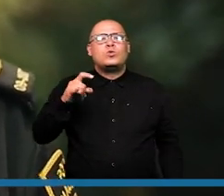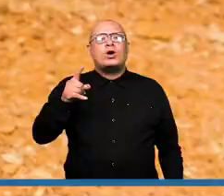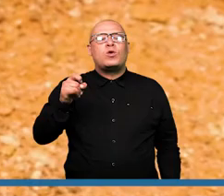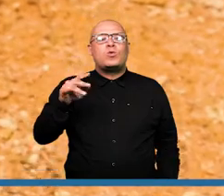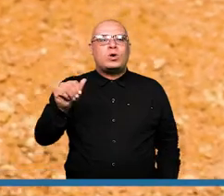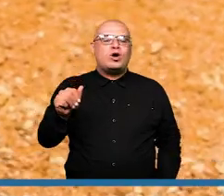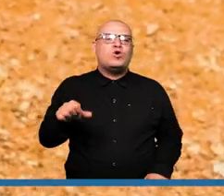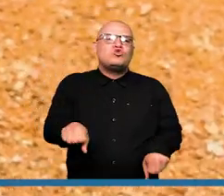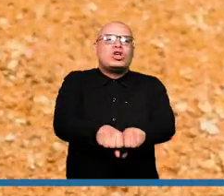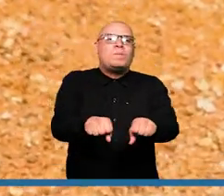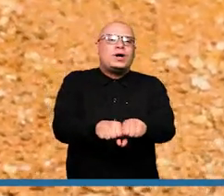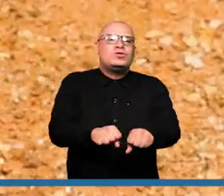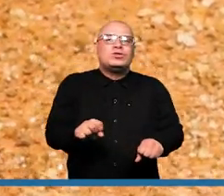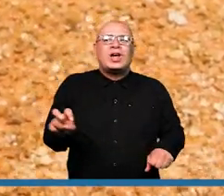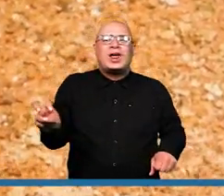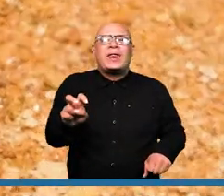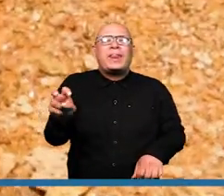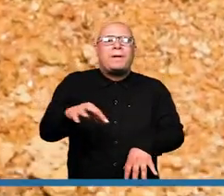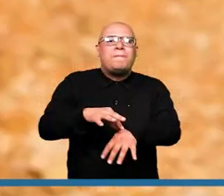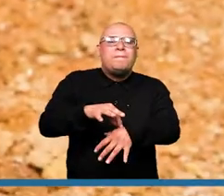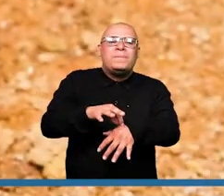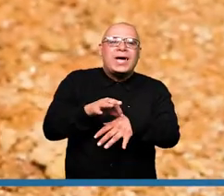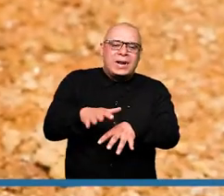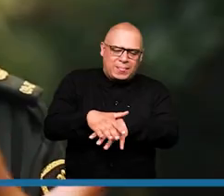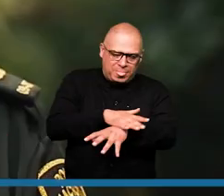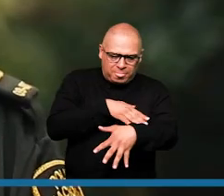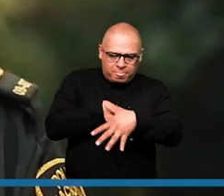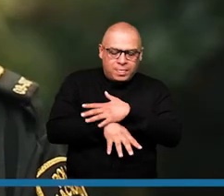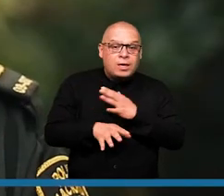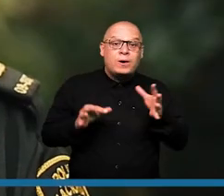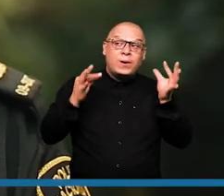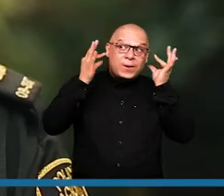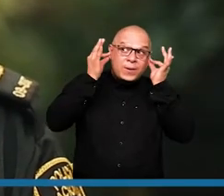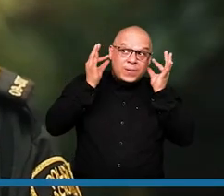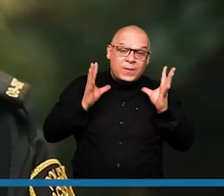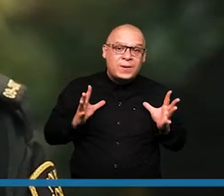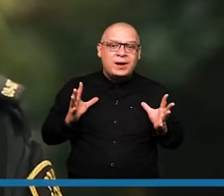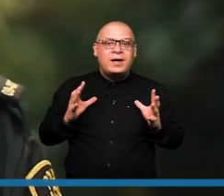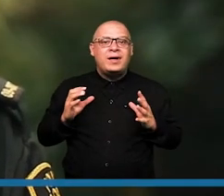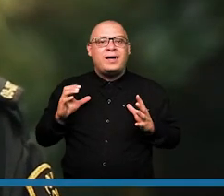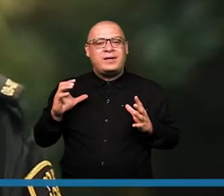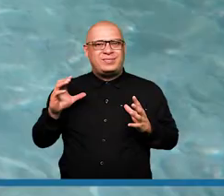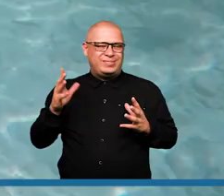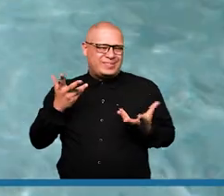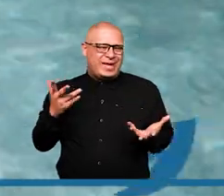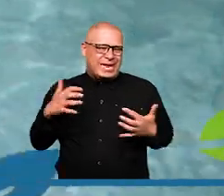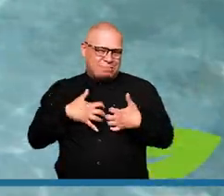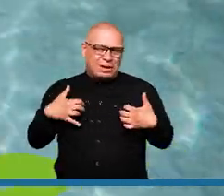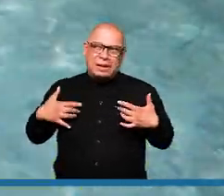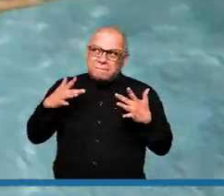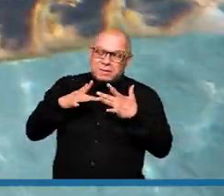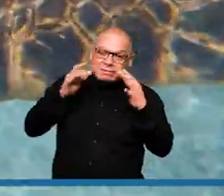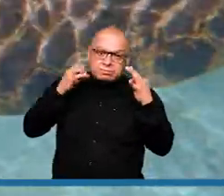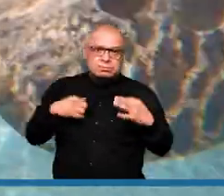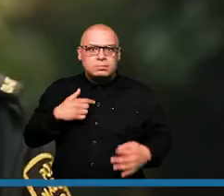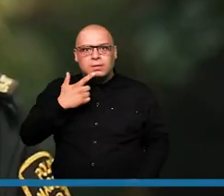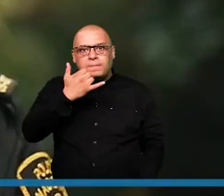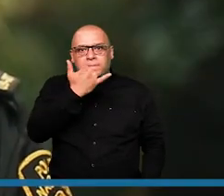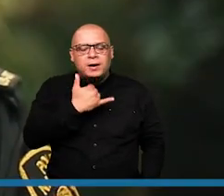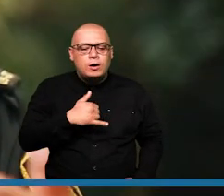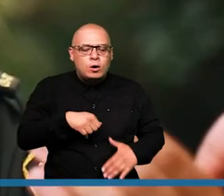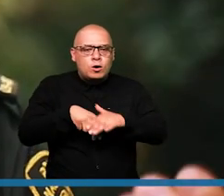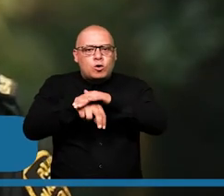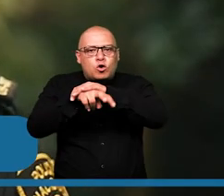de serpiente, tenemos las aretas de carey. Todo eso es un delito. Los caracoles,